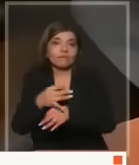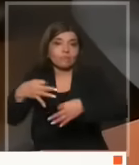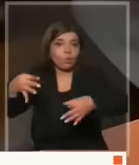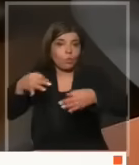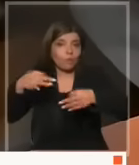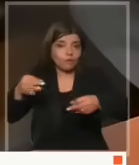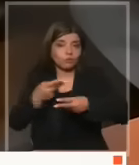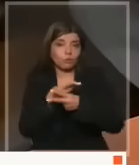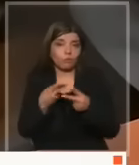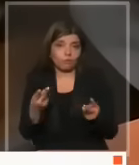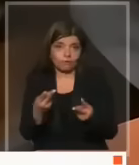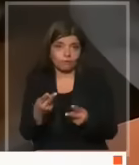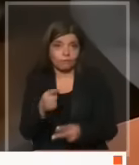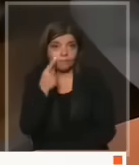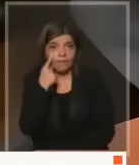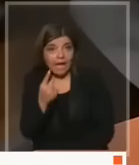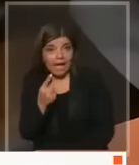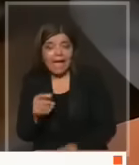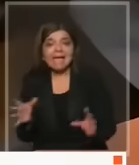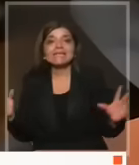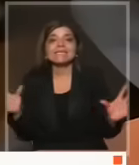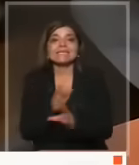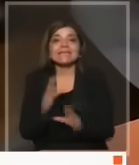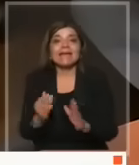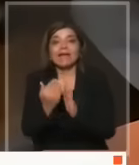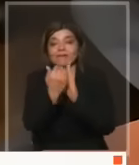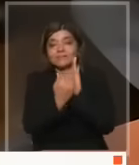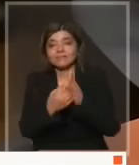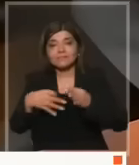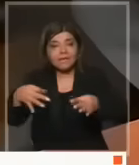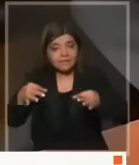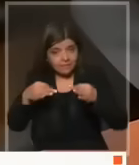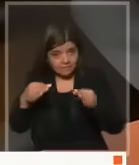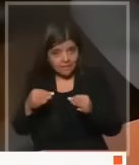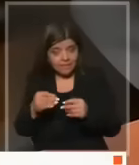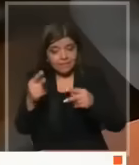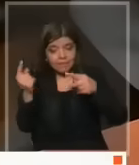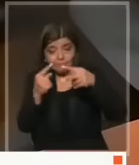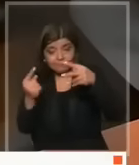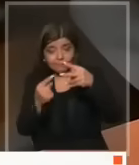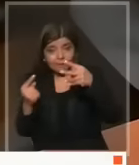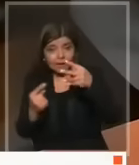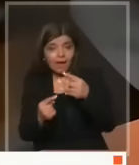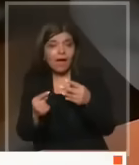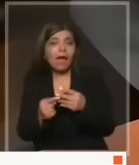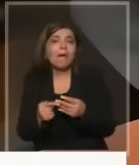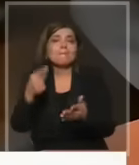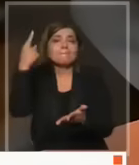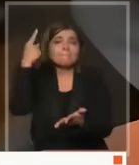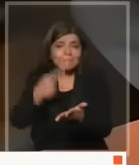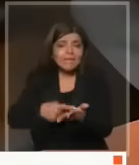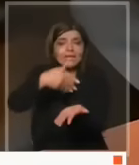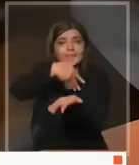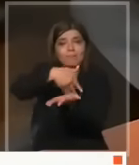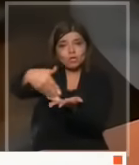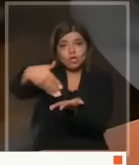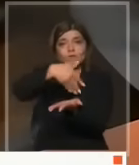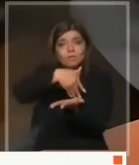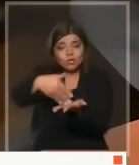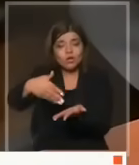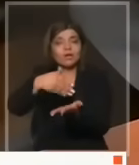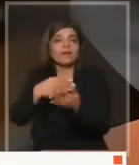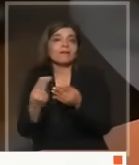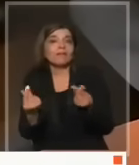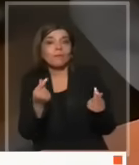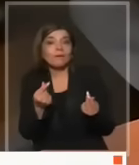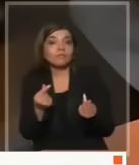los graves antecedentes, los inconmensurables y de difícil lectura, montos en miles de millones de pesos involucrados, estimo que